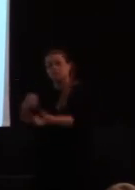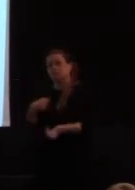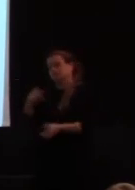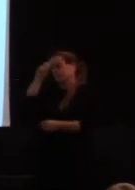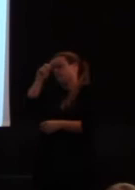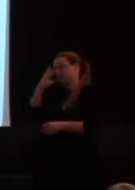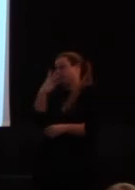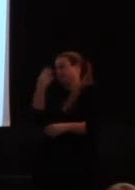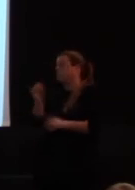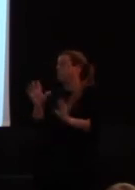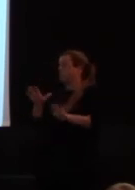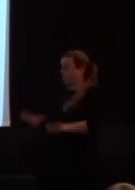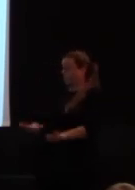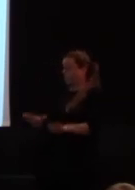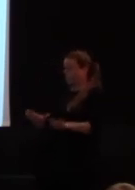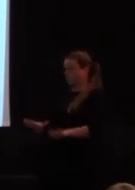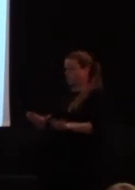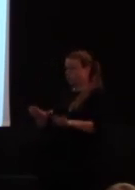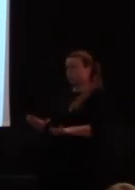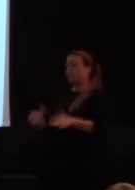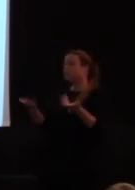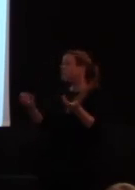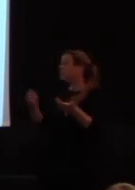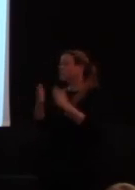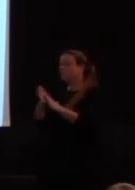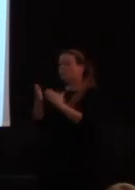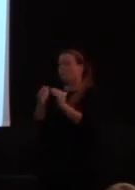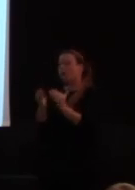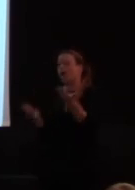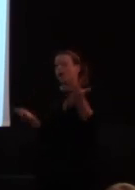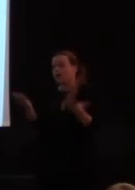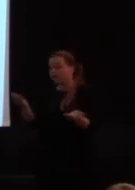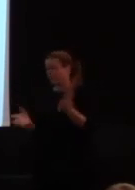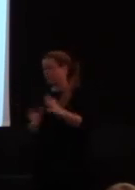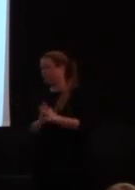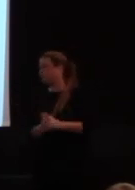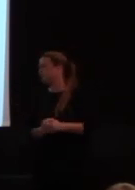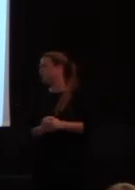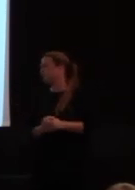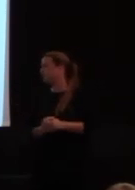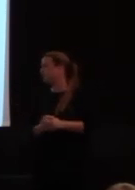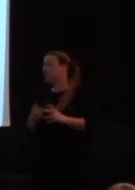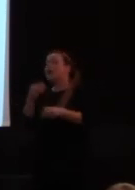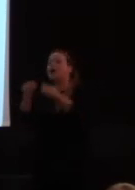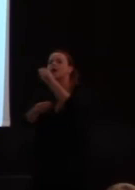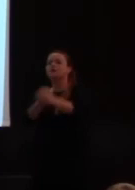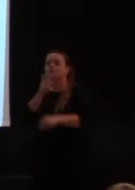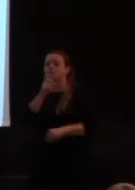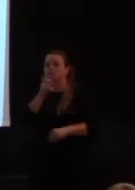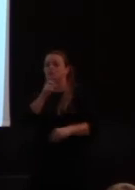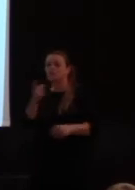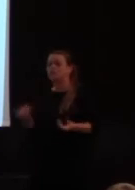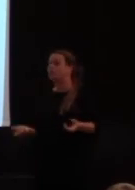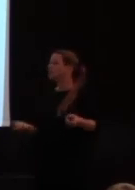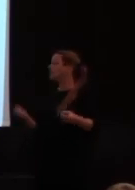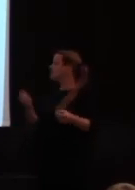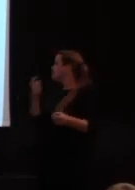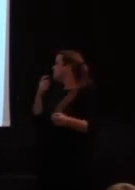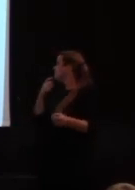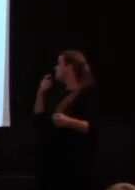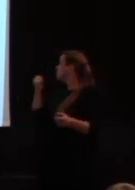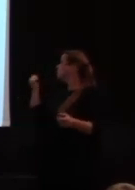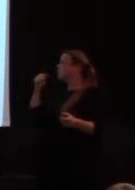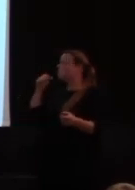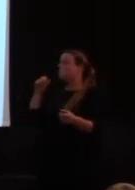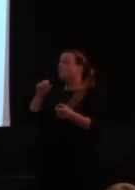Pero quieto, este equilibrio, ¿no? ¿Cómo lo hacemos? Este doble movimiento